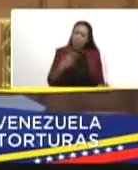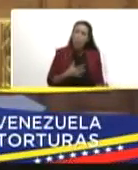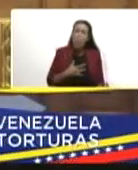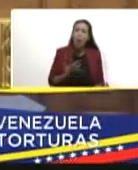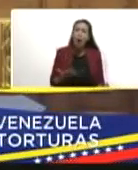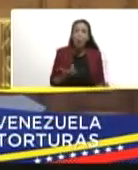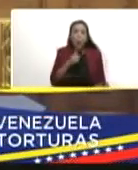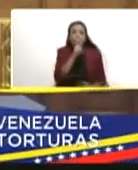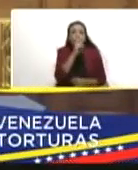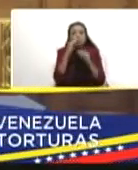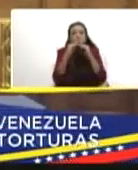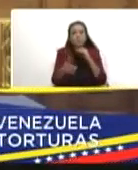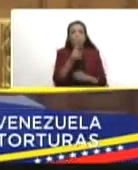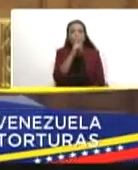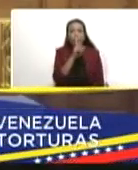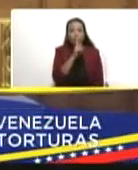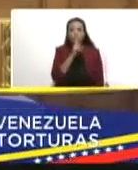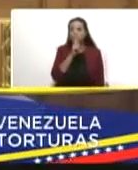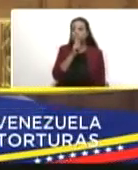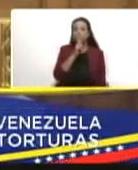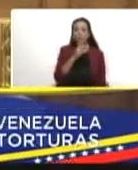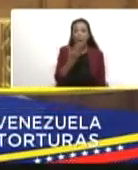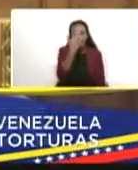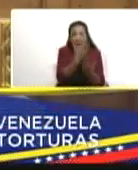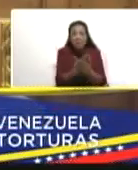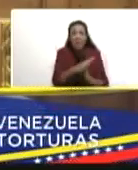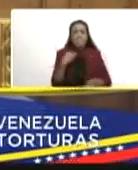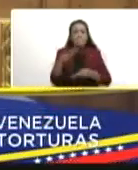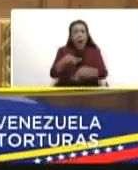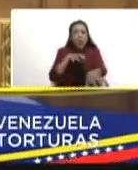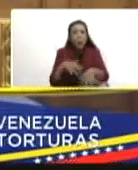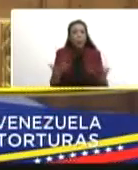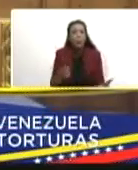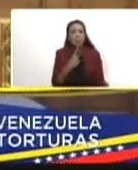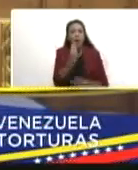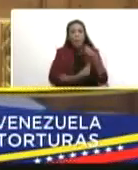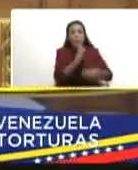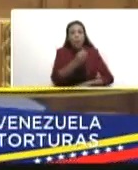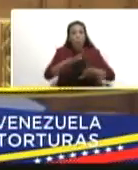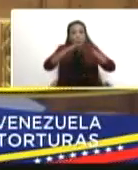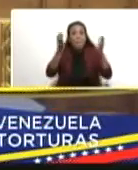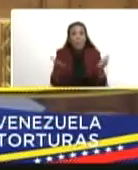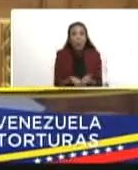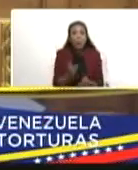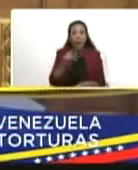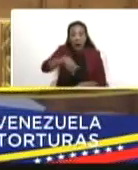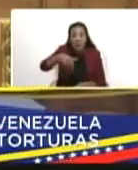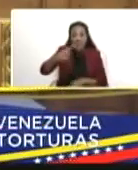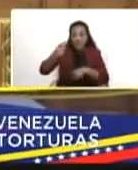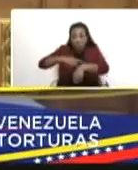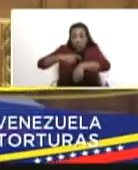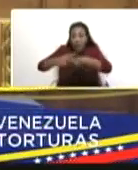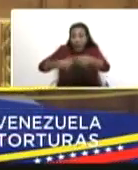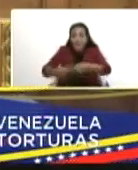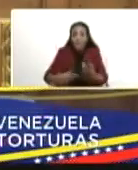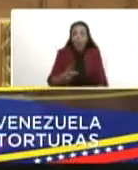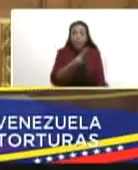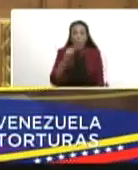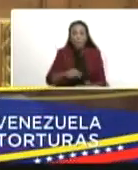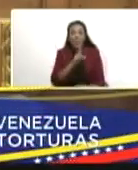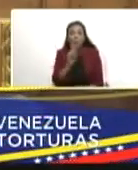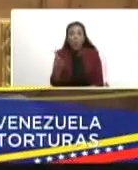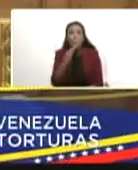podemos callar frente al crimen más grande y monstruoso que se está cometiendo en el siglo XXI no